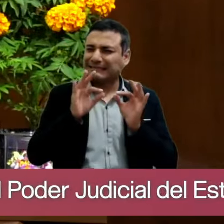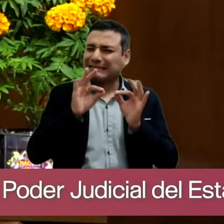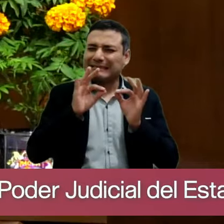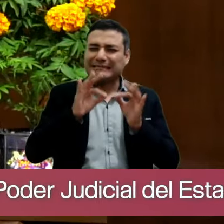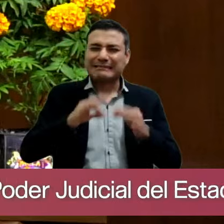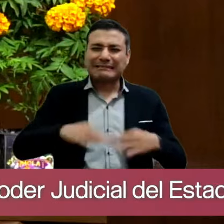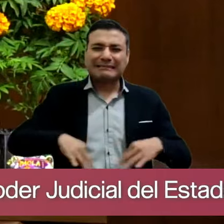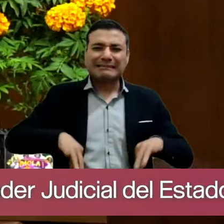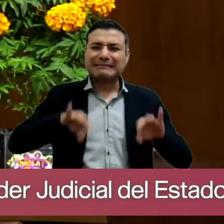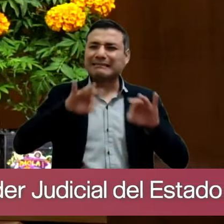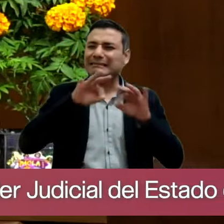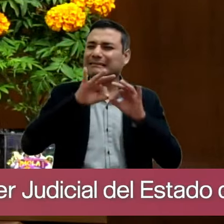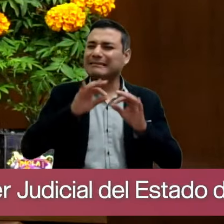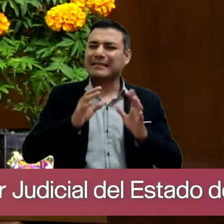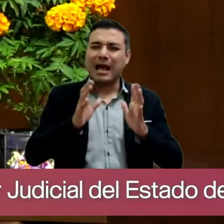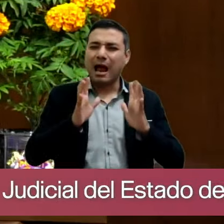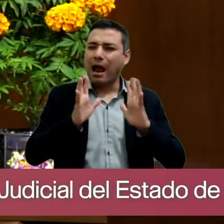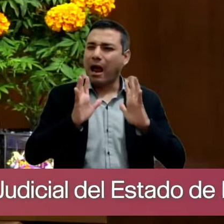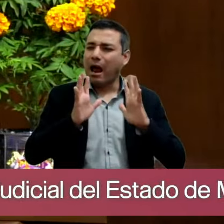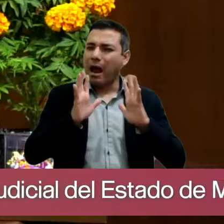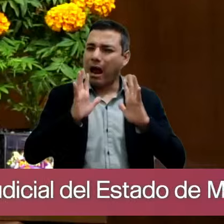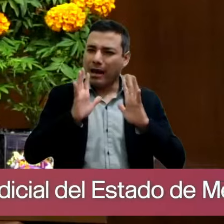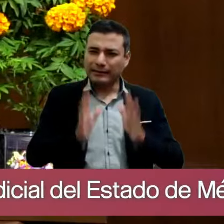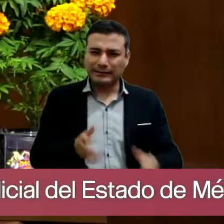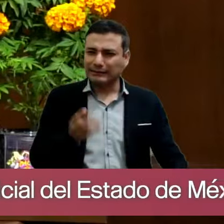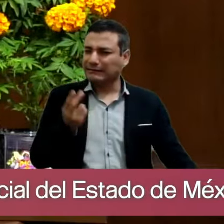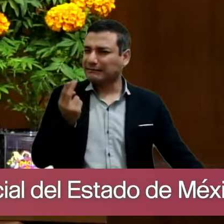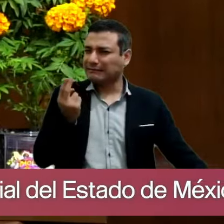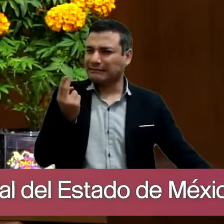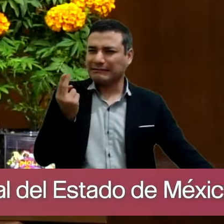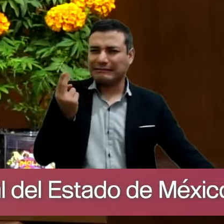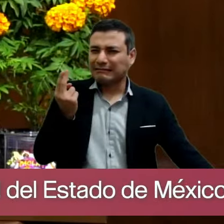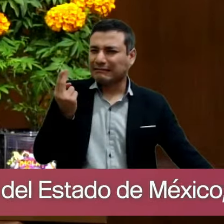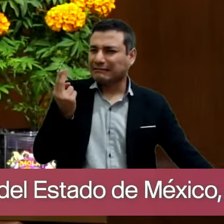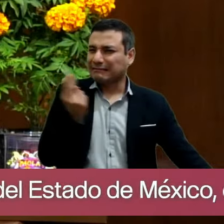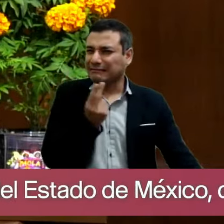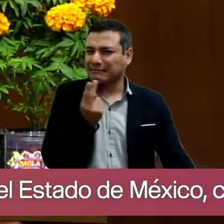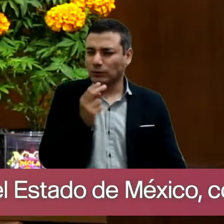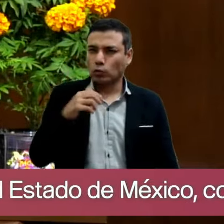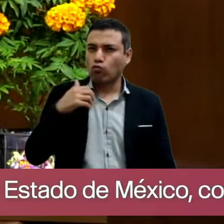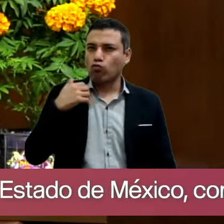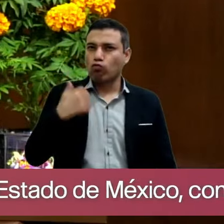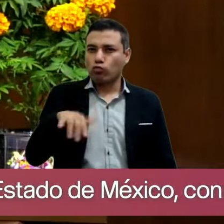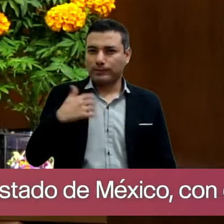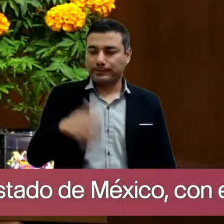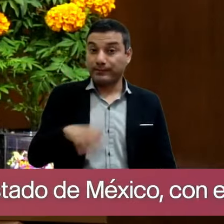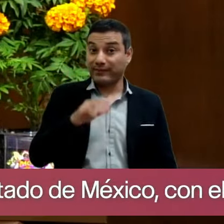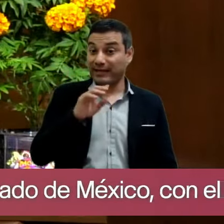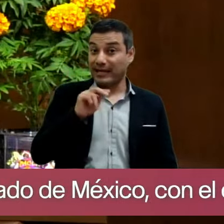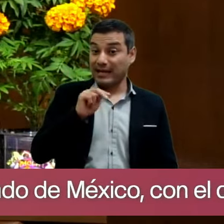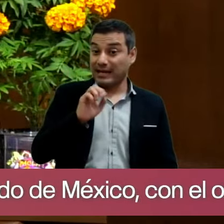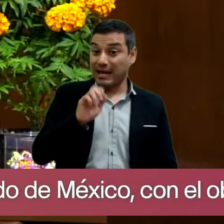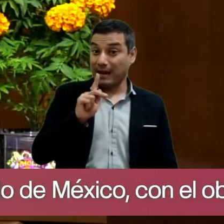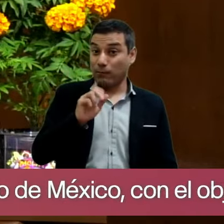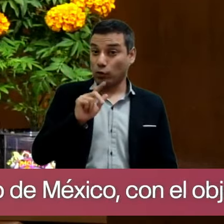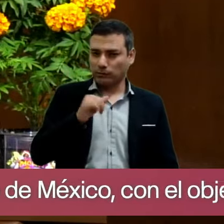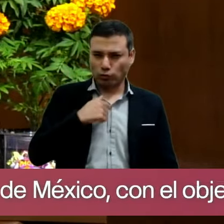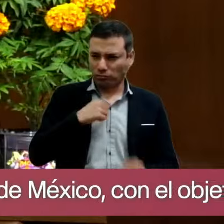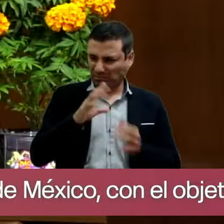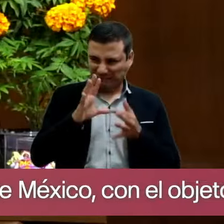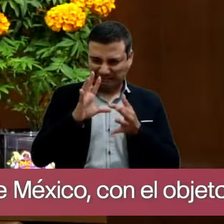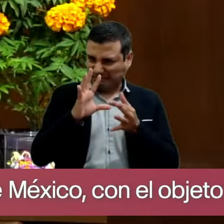imprescindible y necesario reconocer al nepotismo de manera clara y